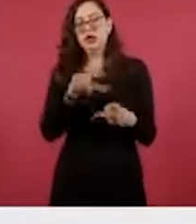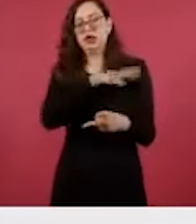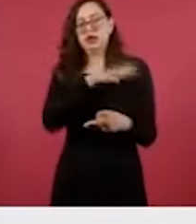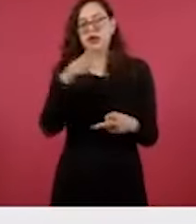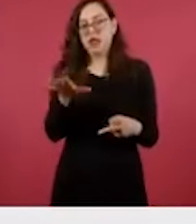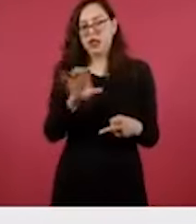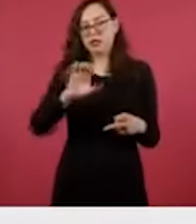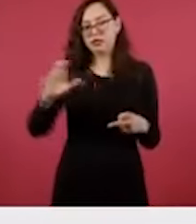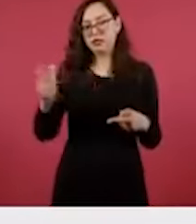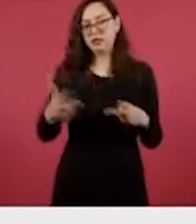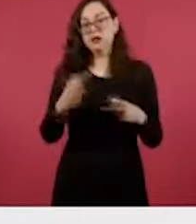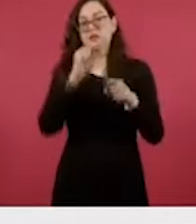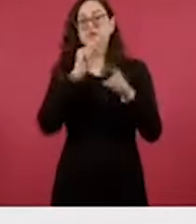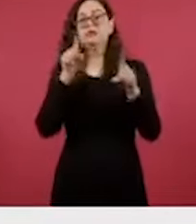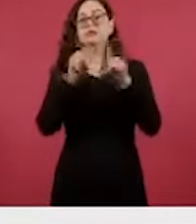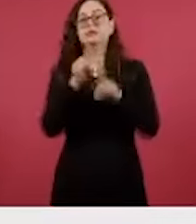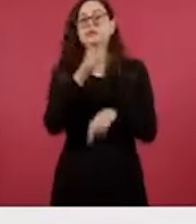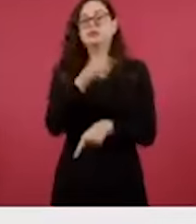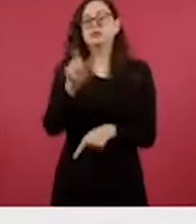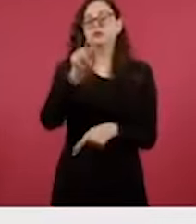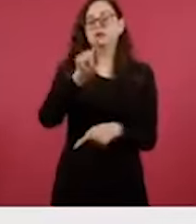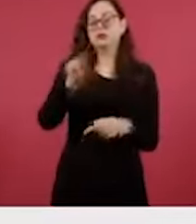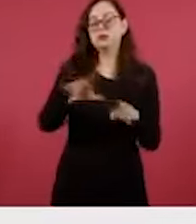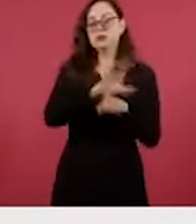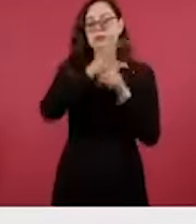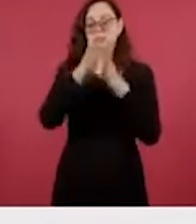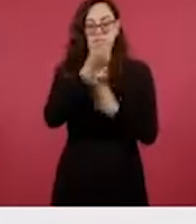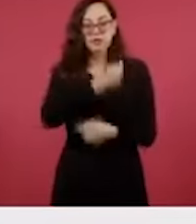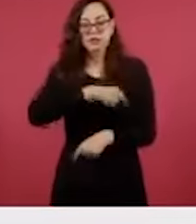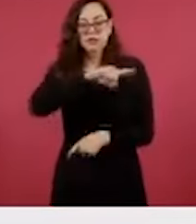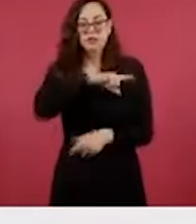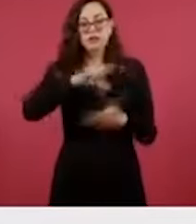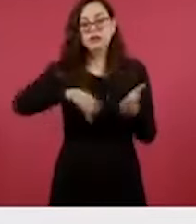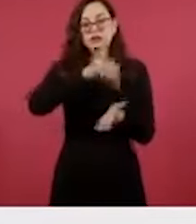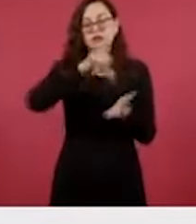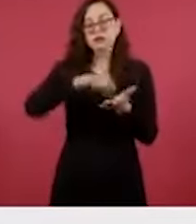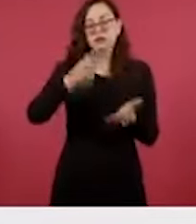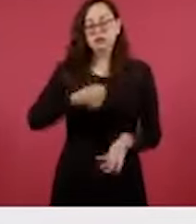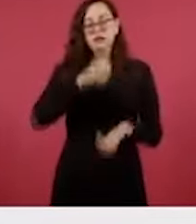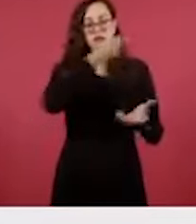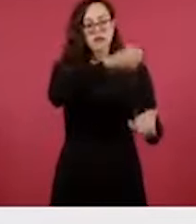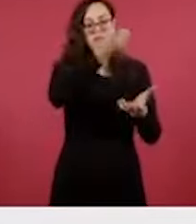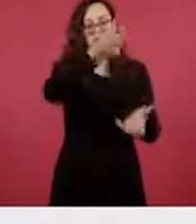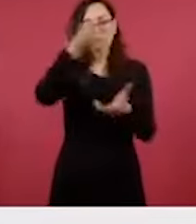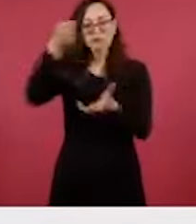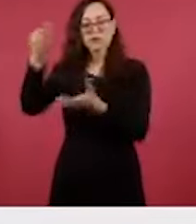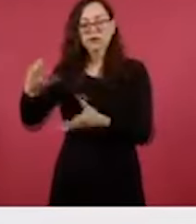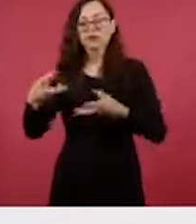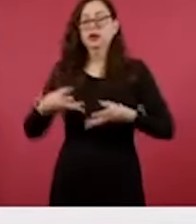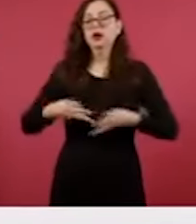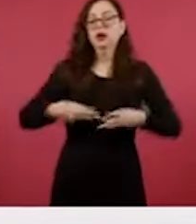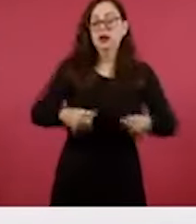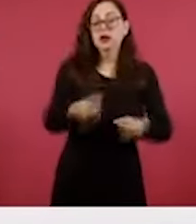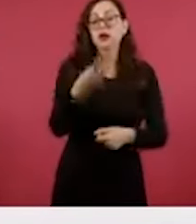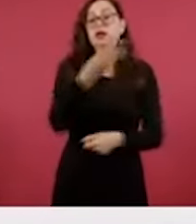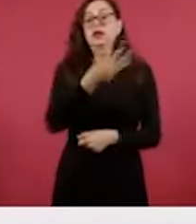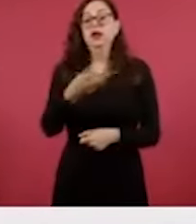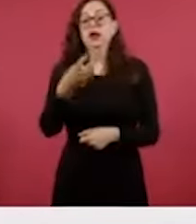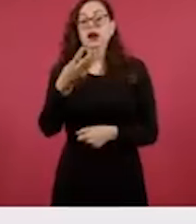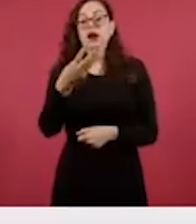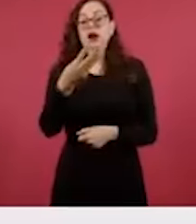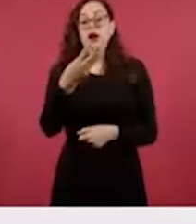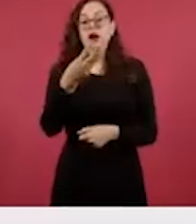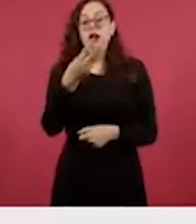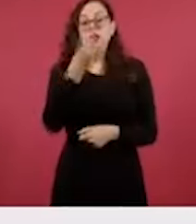la clínica es nuestra 170 comités de salud han recibido su tarjeta del banco de bienestar y han ejercido 351